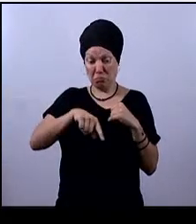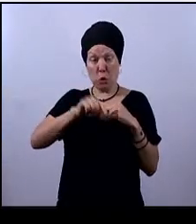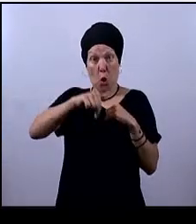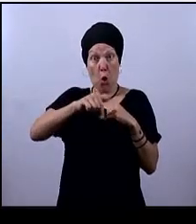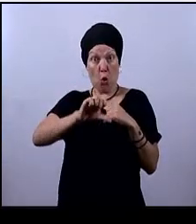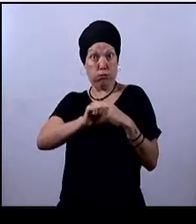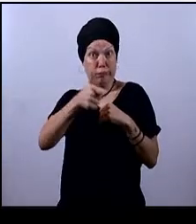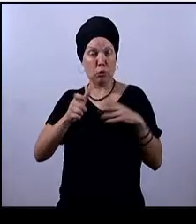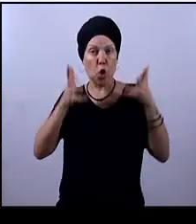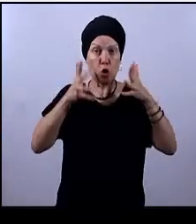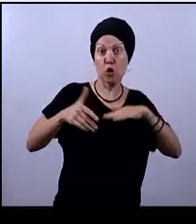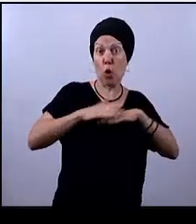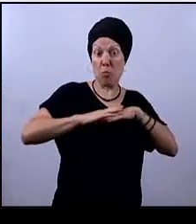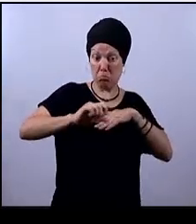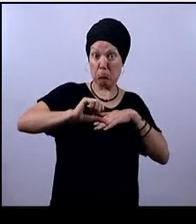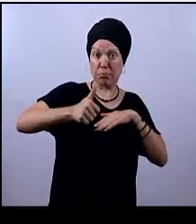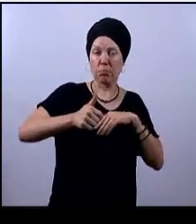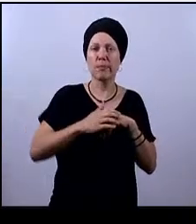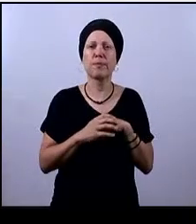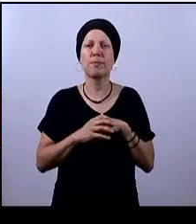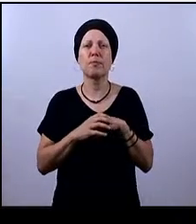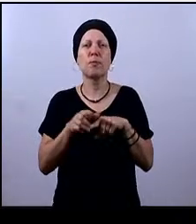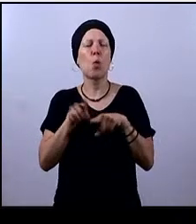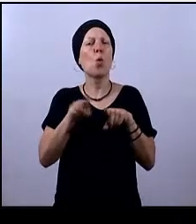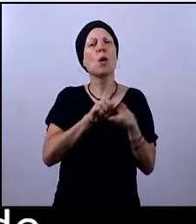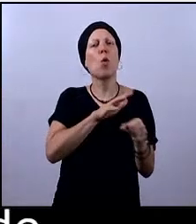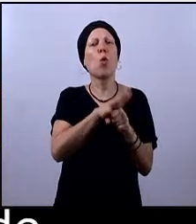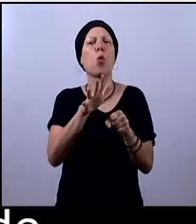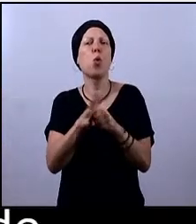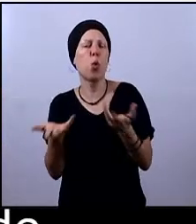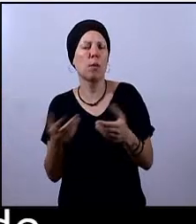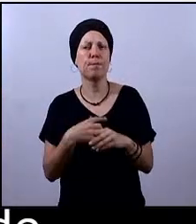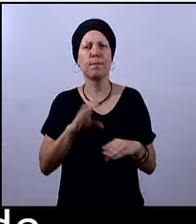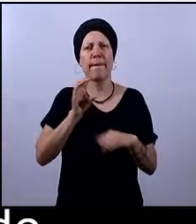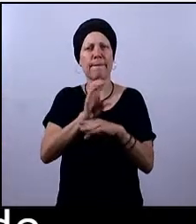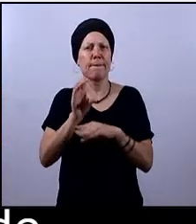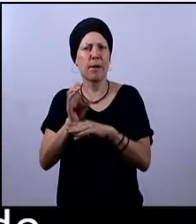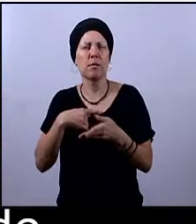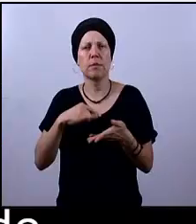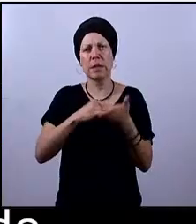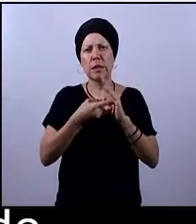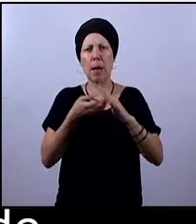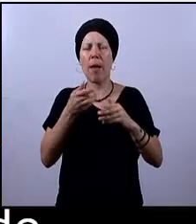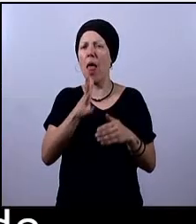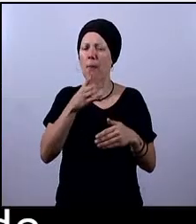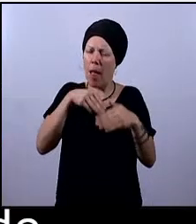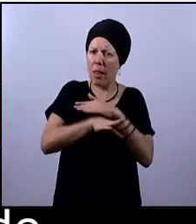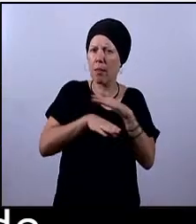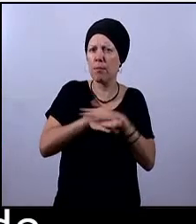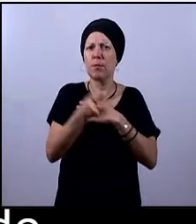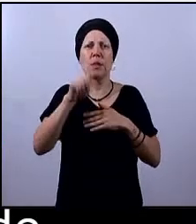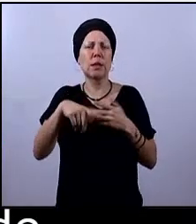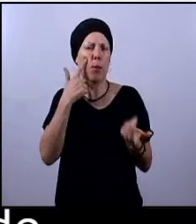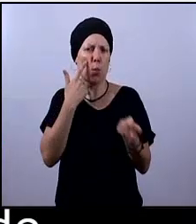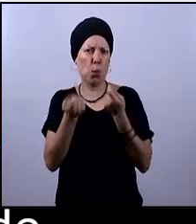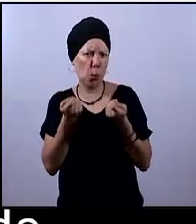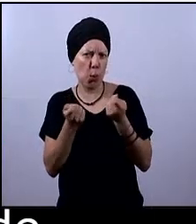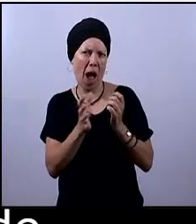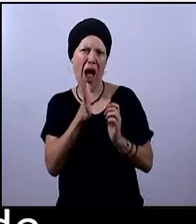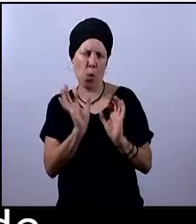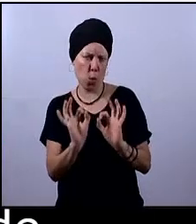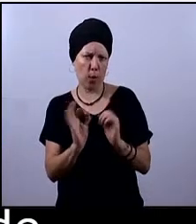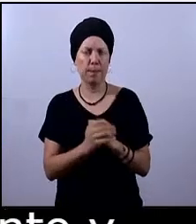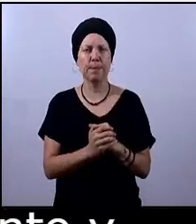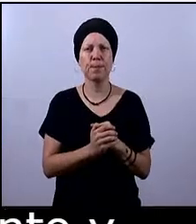hoy en Consejo de Gobierno, se cubrirán las inversiones en sistemas de almacenamiento y regulación de